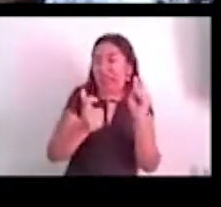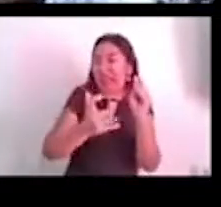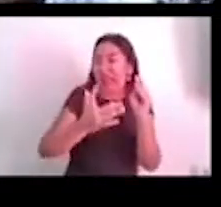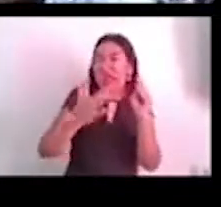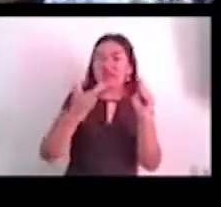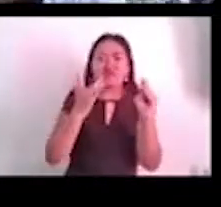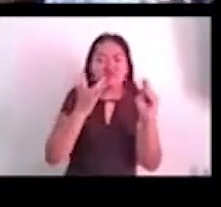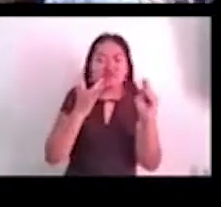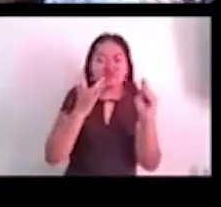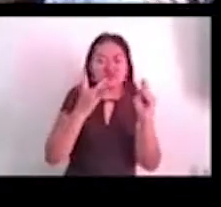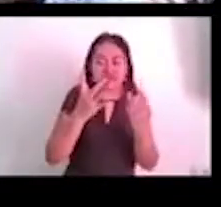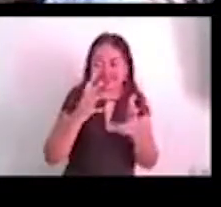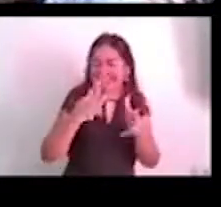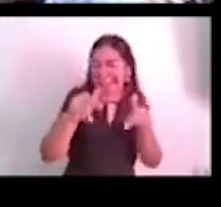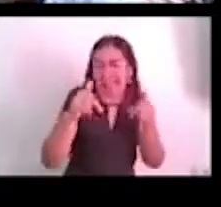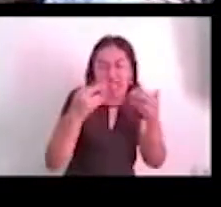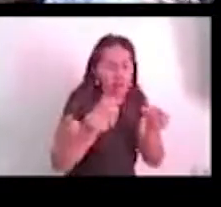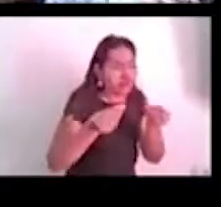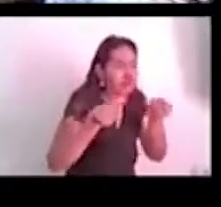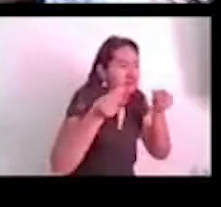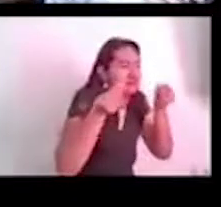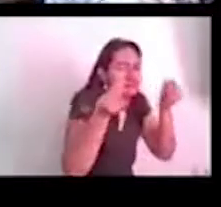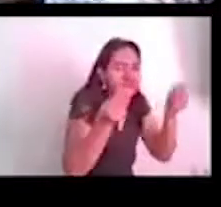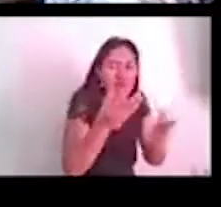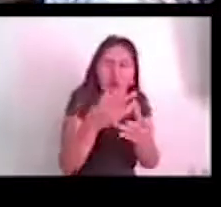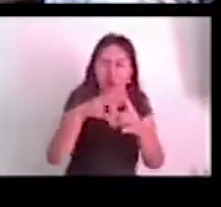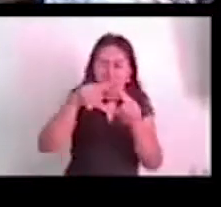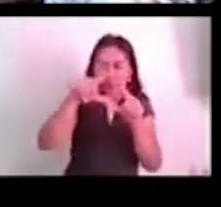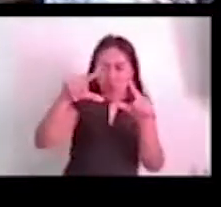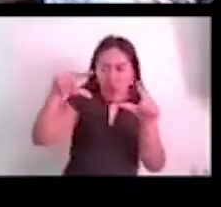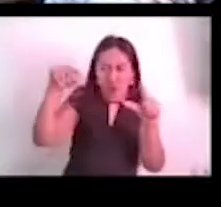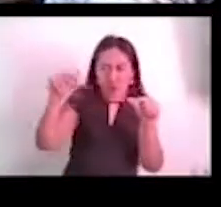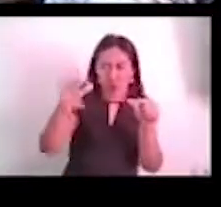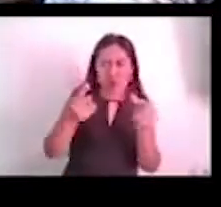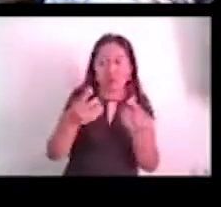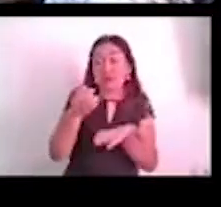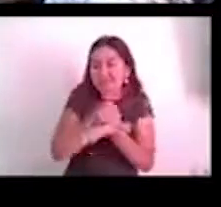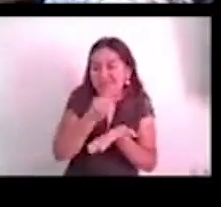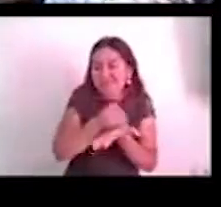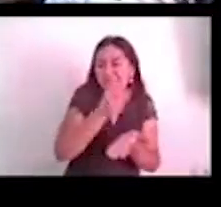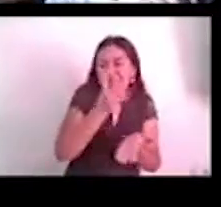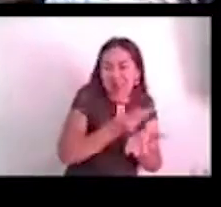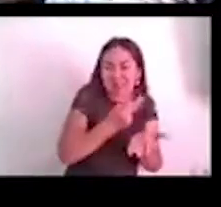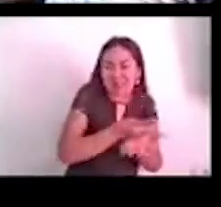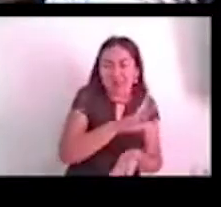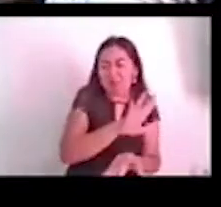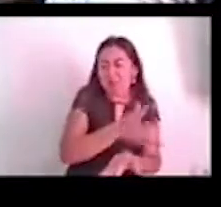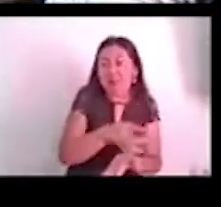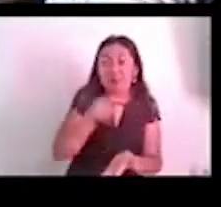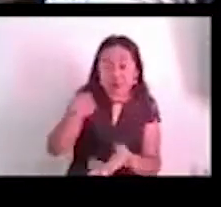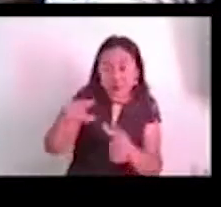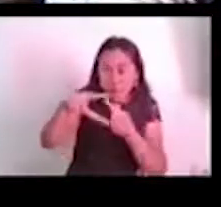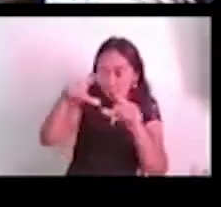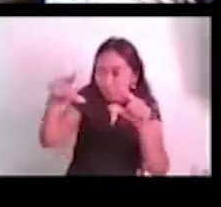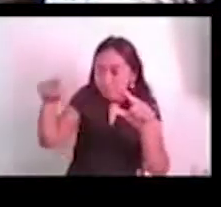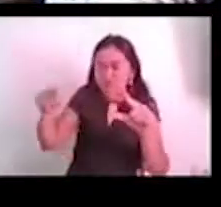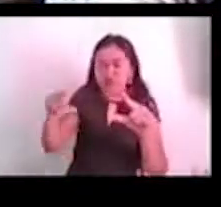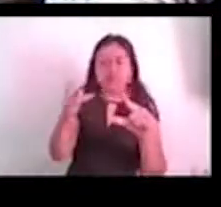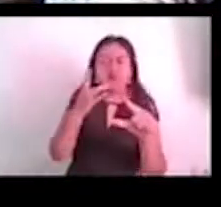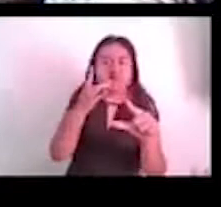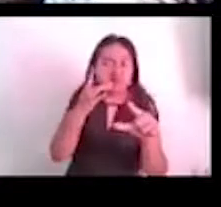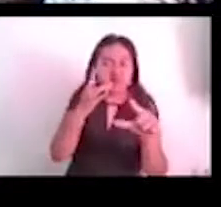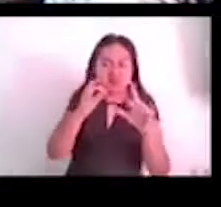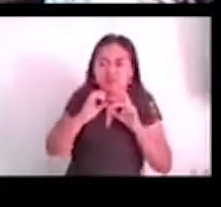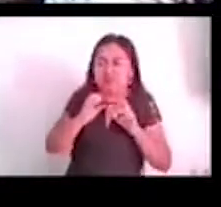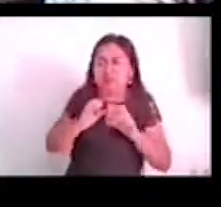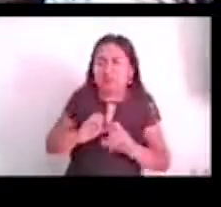de tributo, más que cualquier joya, más que oro y más que plata. El oro no valía. La tanto. Sangre de los dioses,